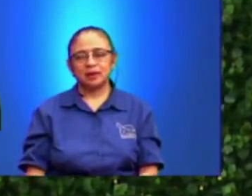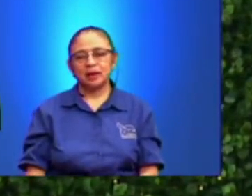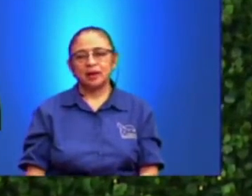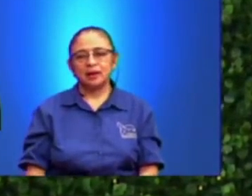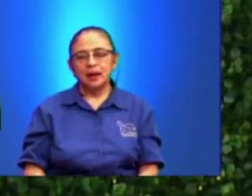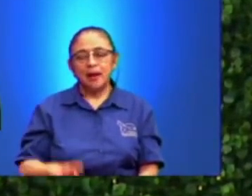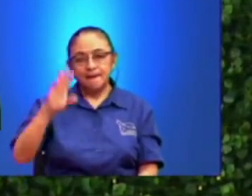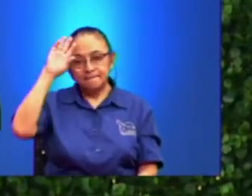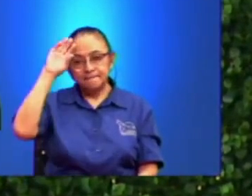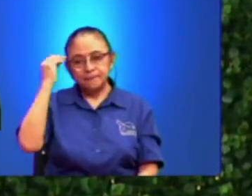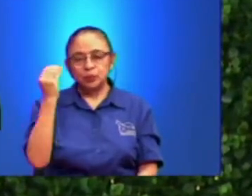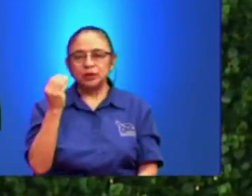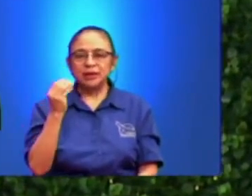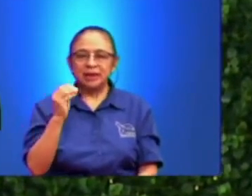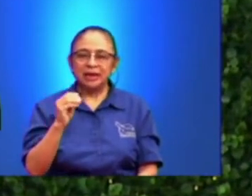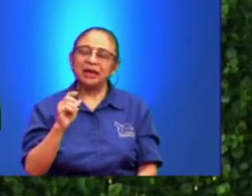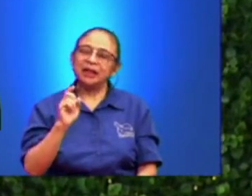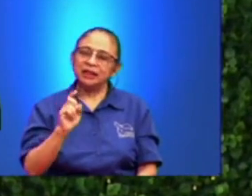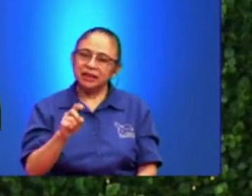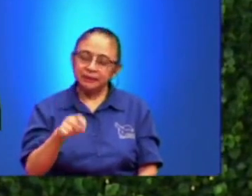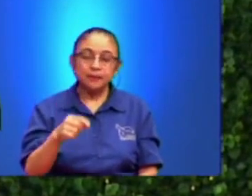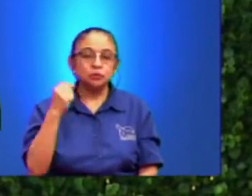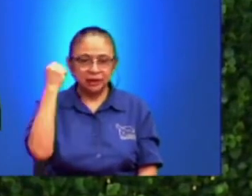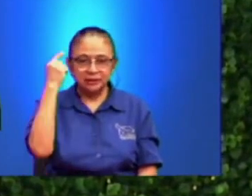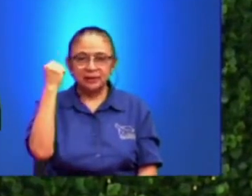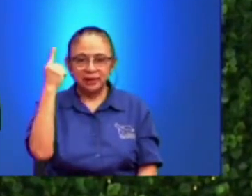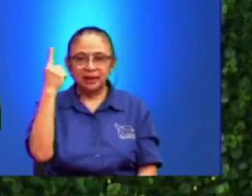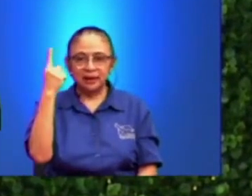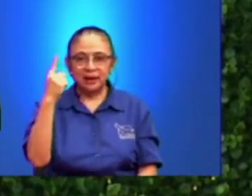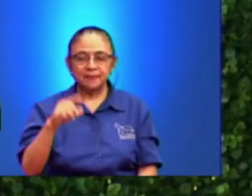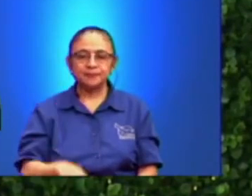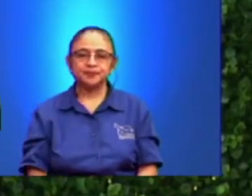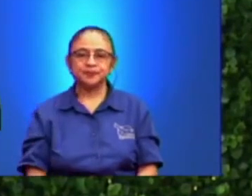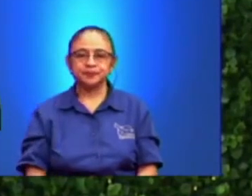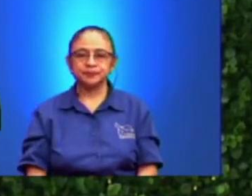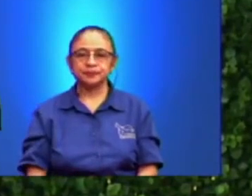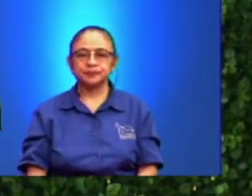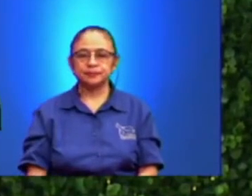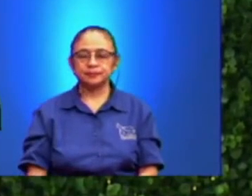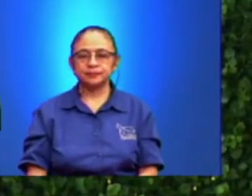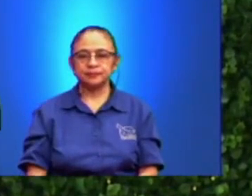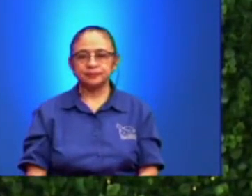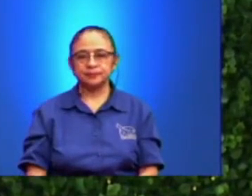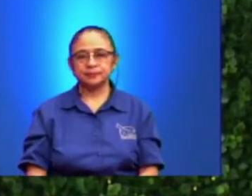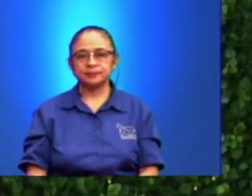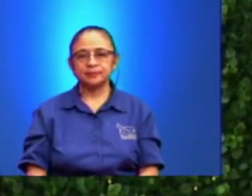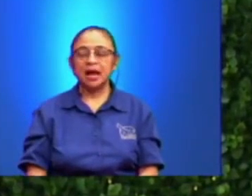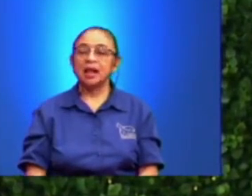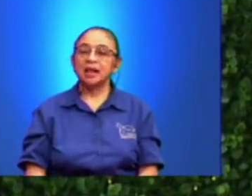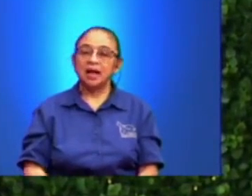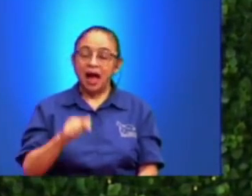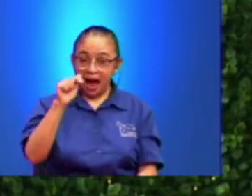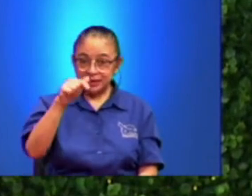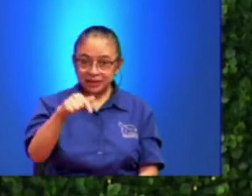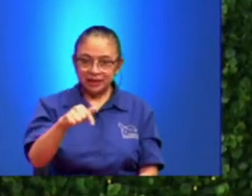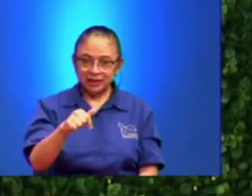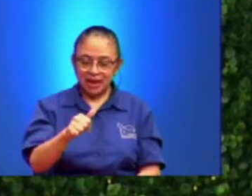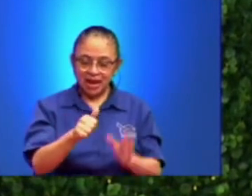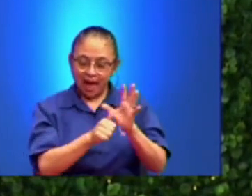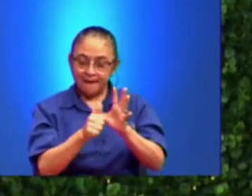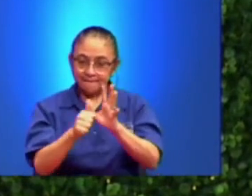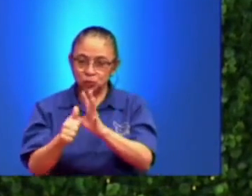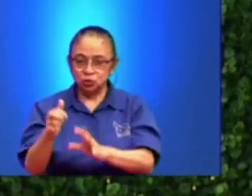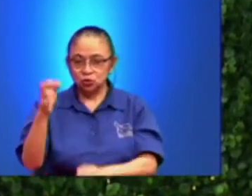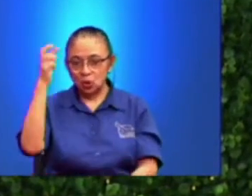las daban y se les está administrando y no es así entonces aquí viene un poco más de relación que el apóstol pablo nos deja ver